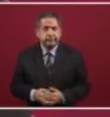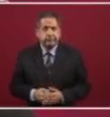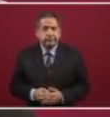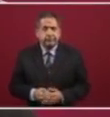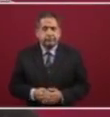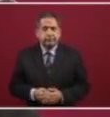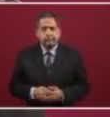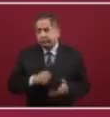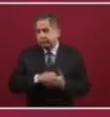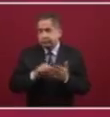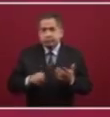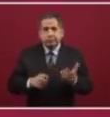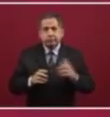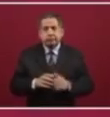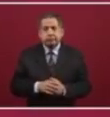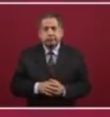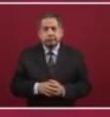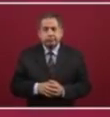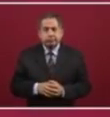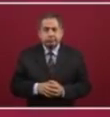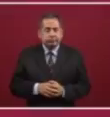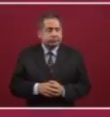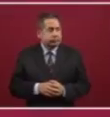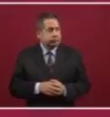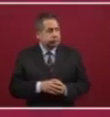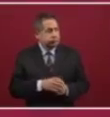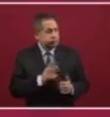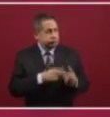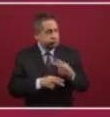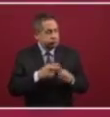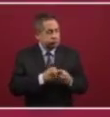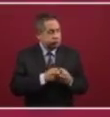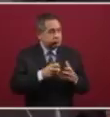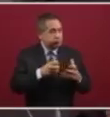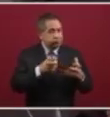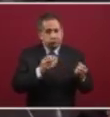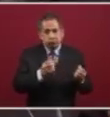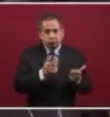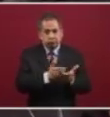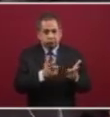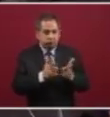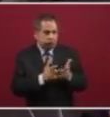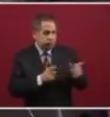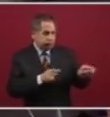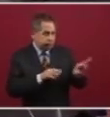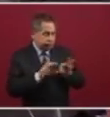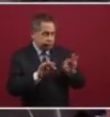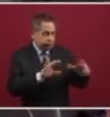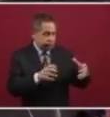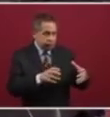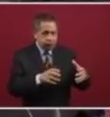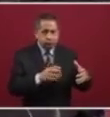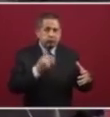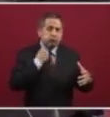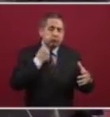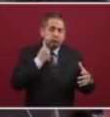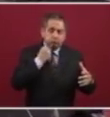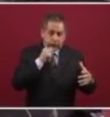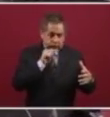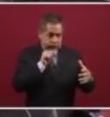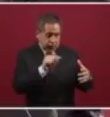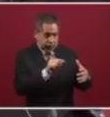como se fueron creando también un grupo de abogados